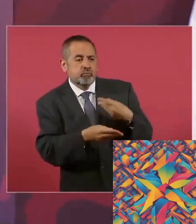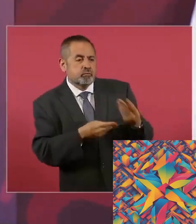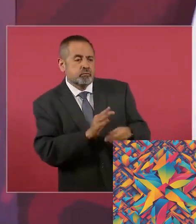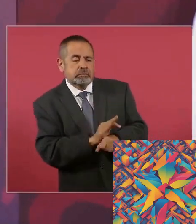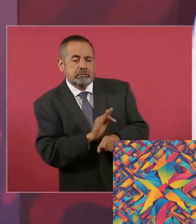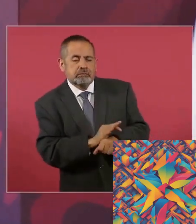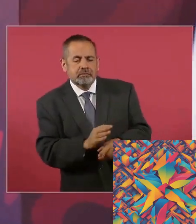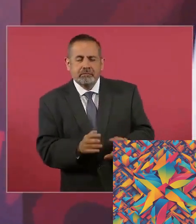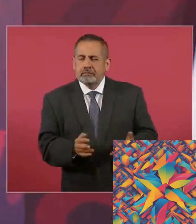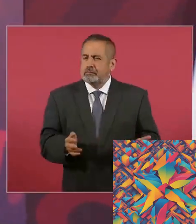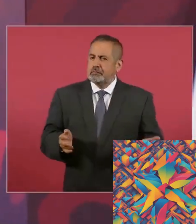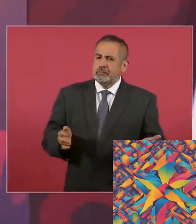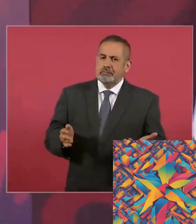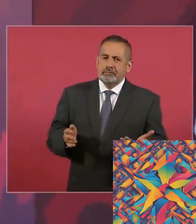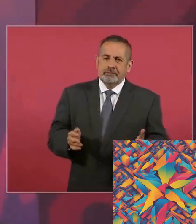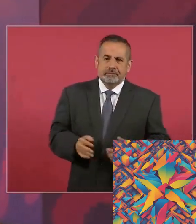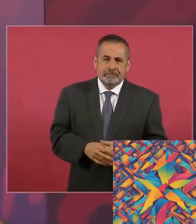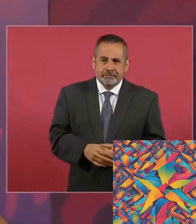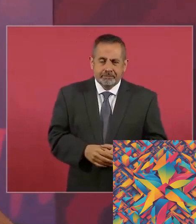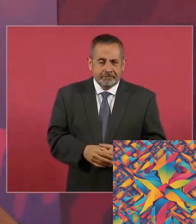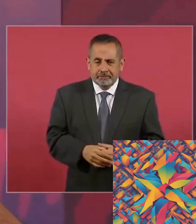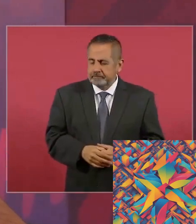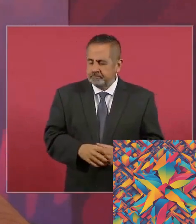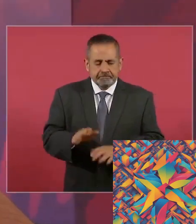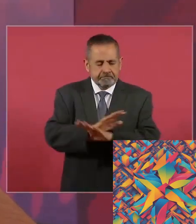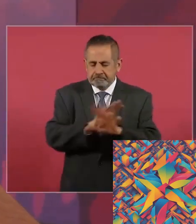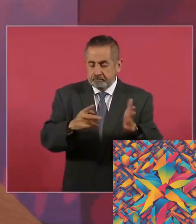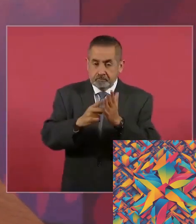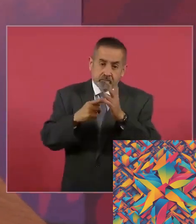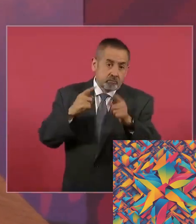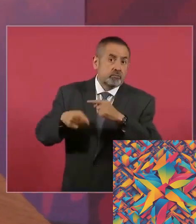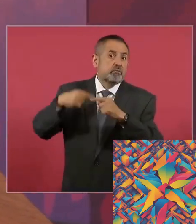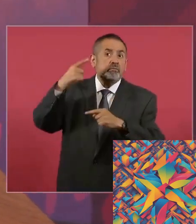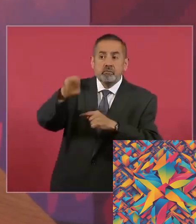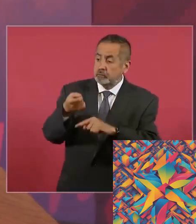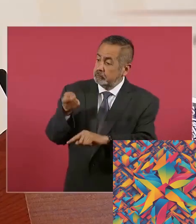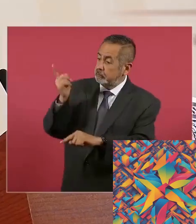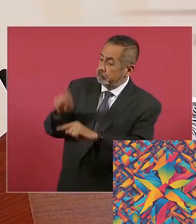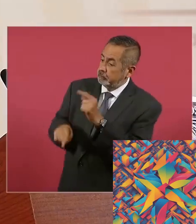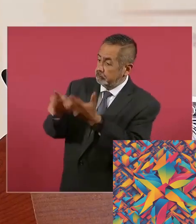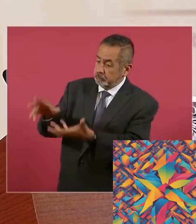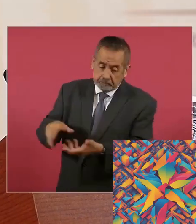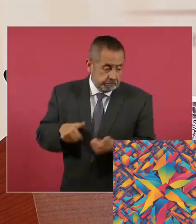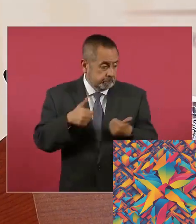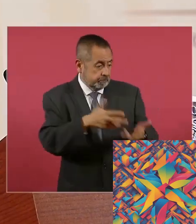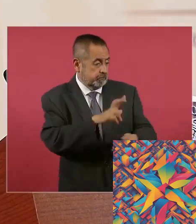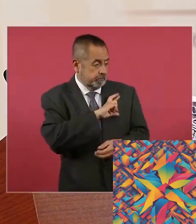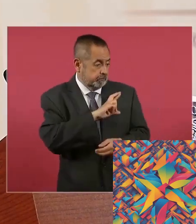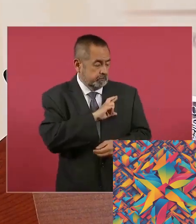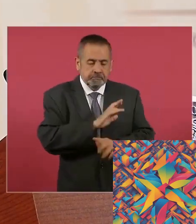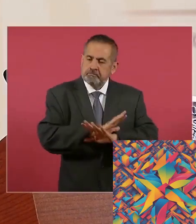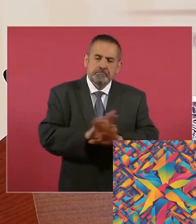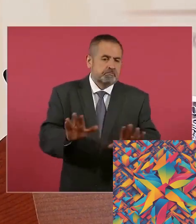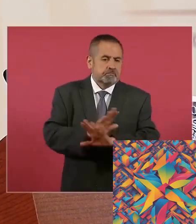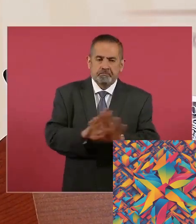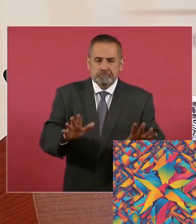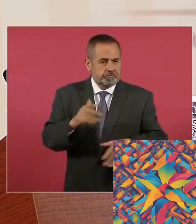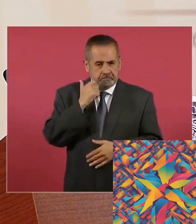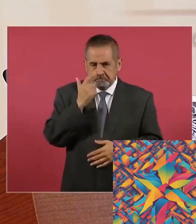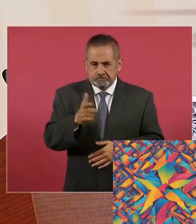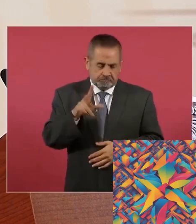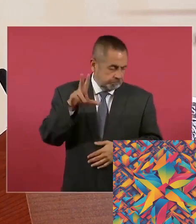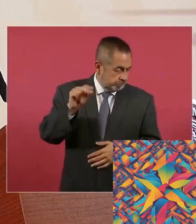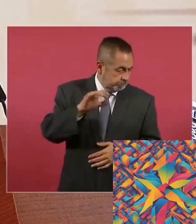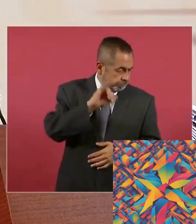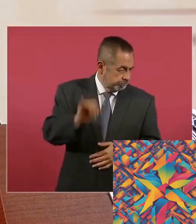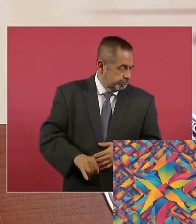ha invitado a perdonar por comentarios inapropiados. Todos cometemos errores, somos seres humanos, y es importante recordar